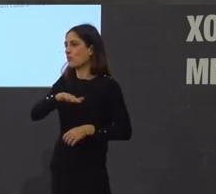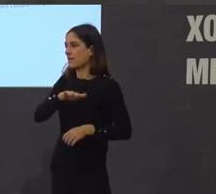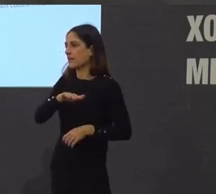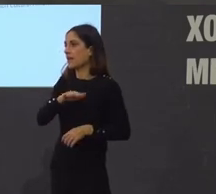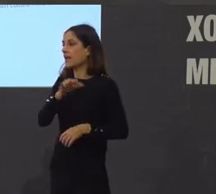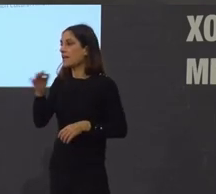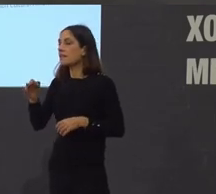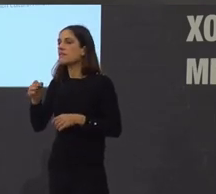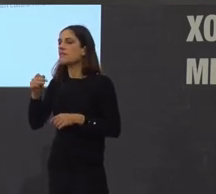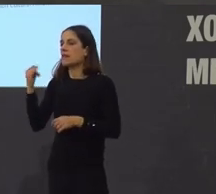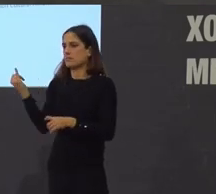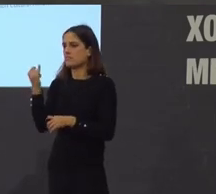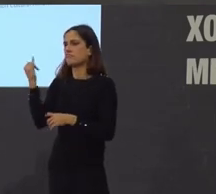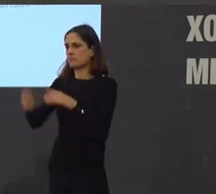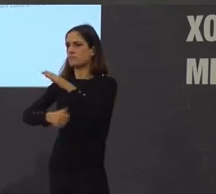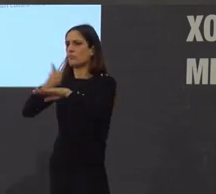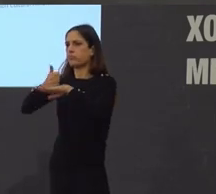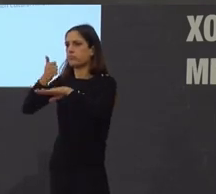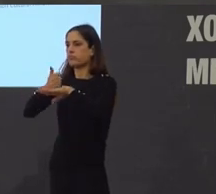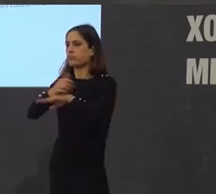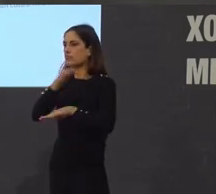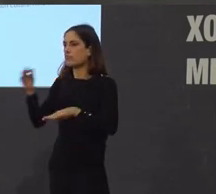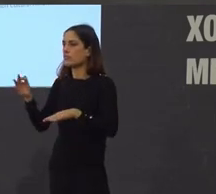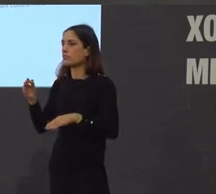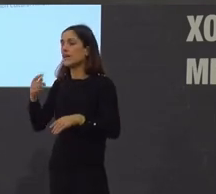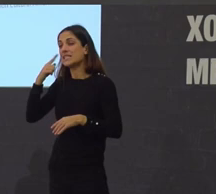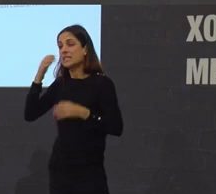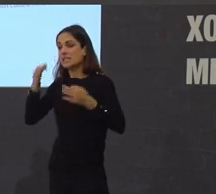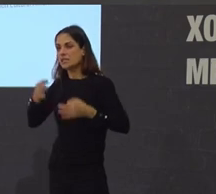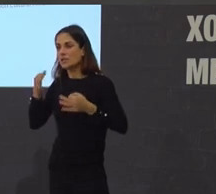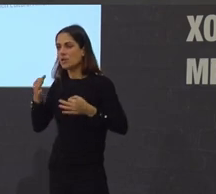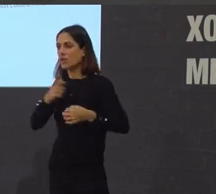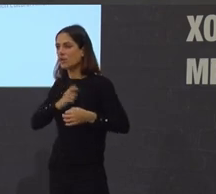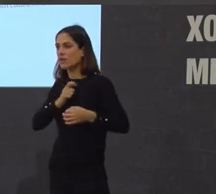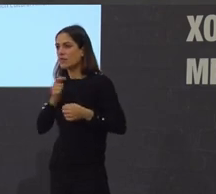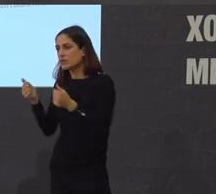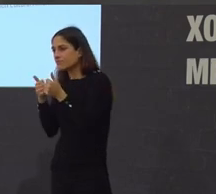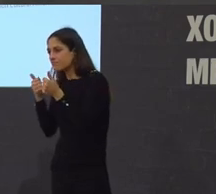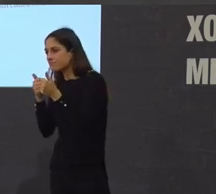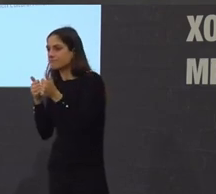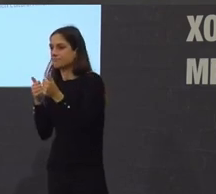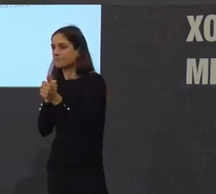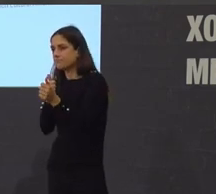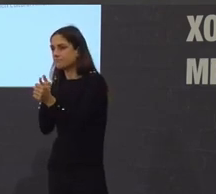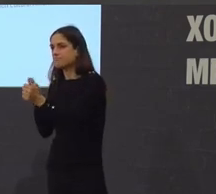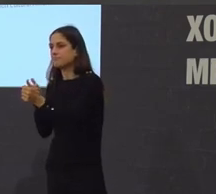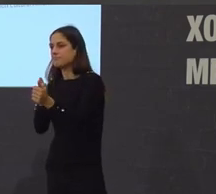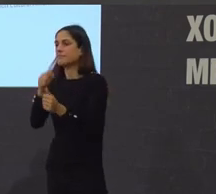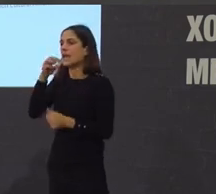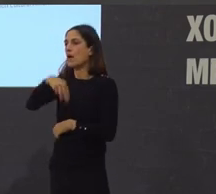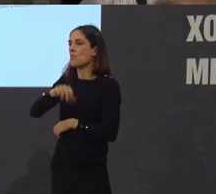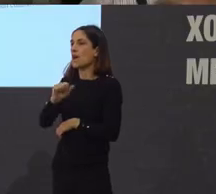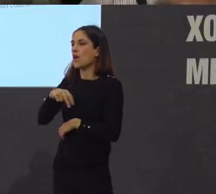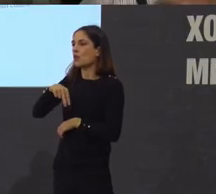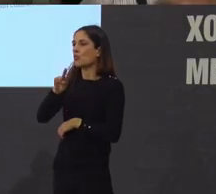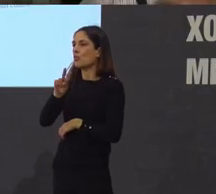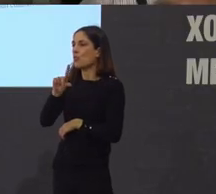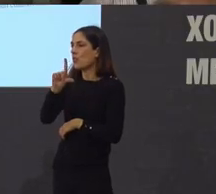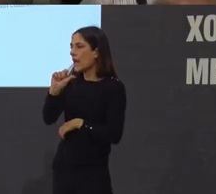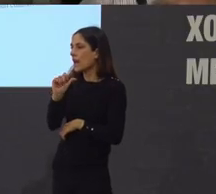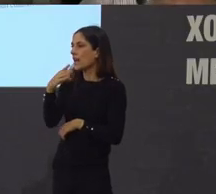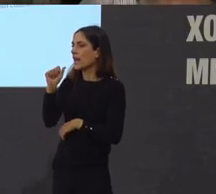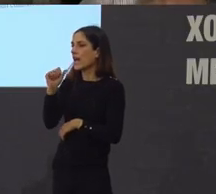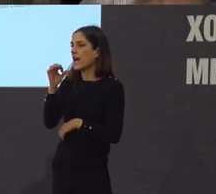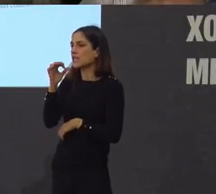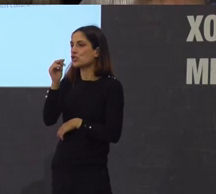de la falange los escoltas del propio jefe provincial manuel caso manolo kastrop en cinco minutos antes de visas